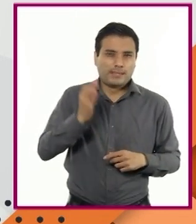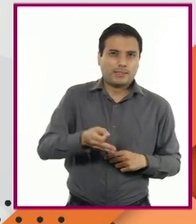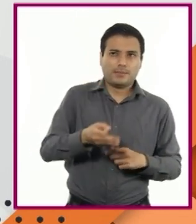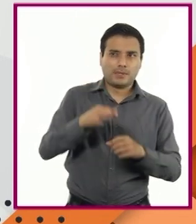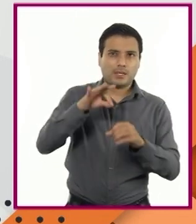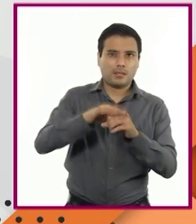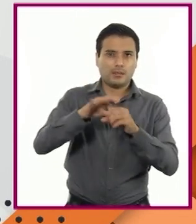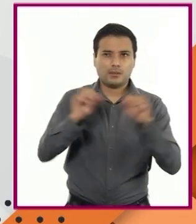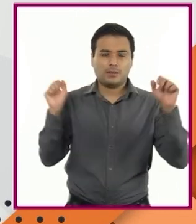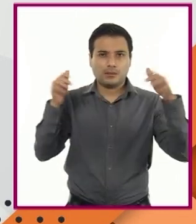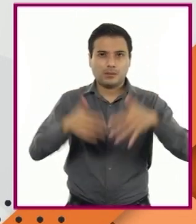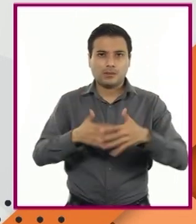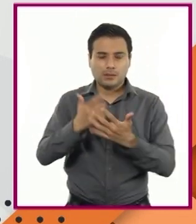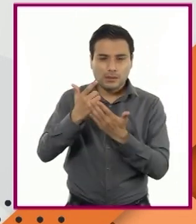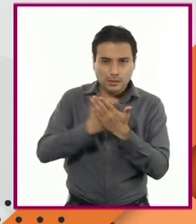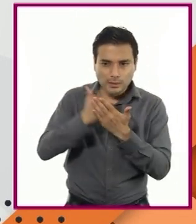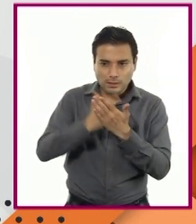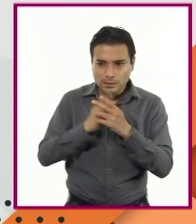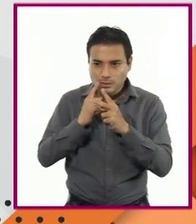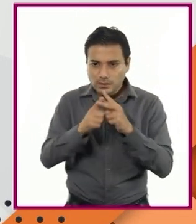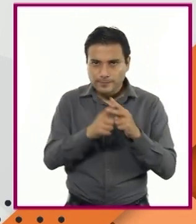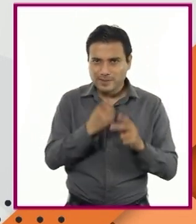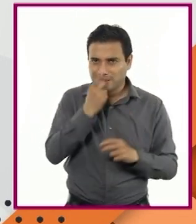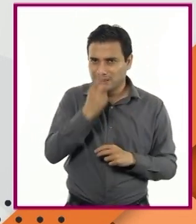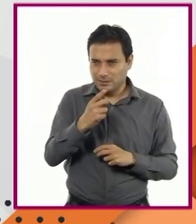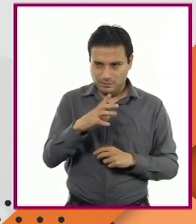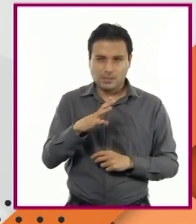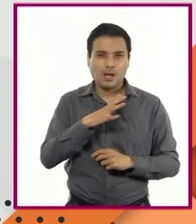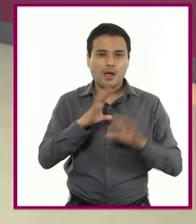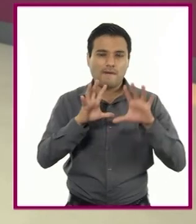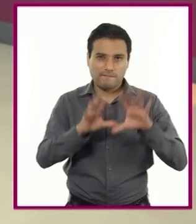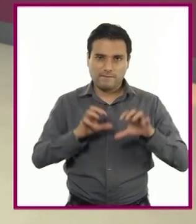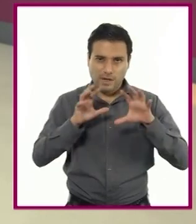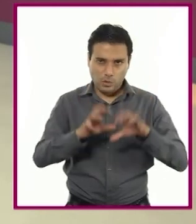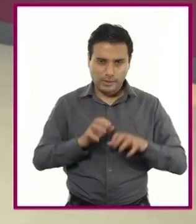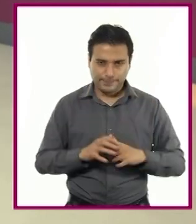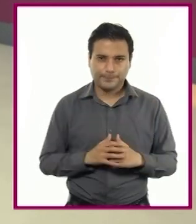resultados electorales que consideraron fraudulentos.